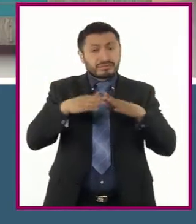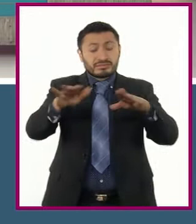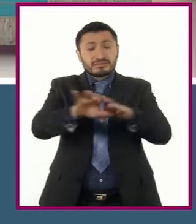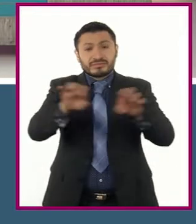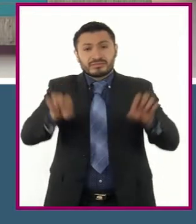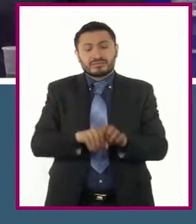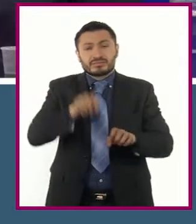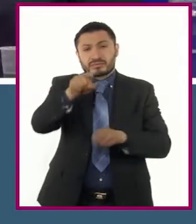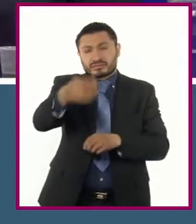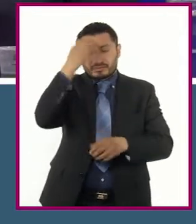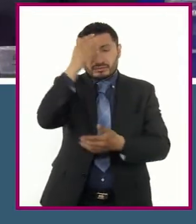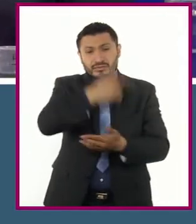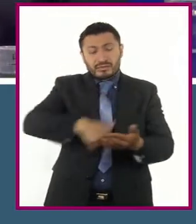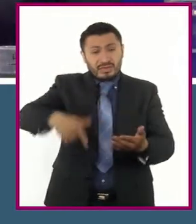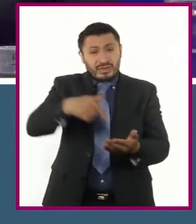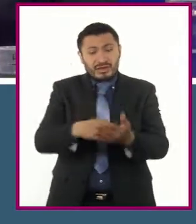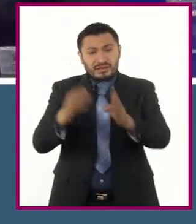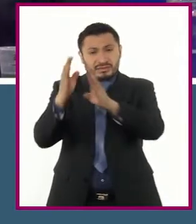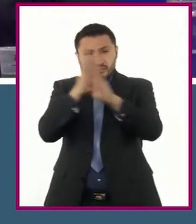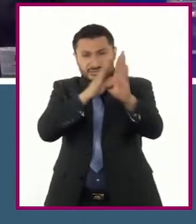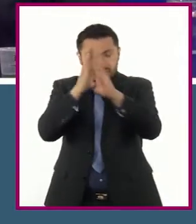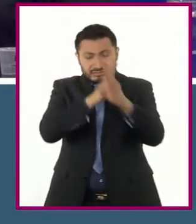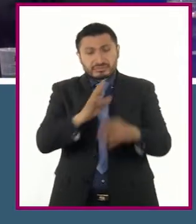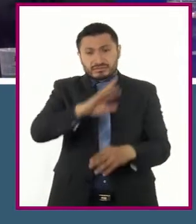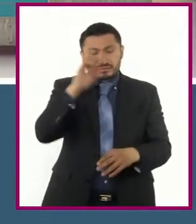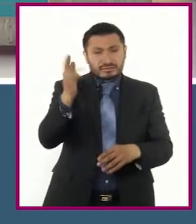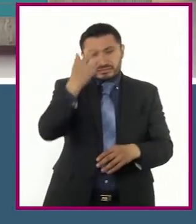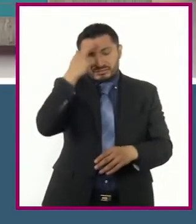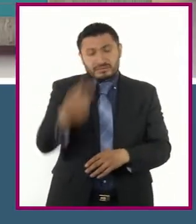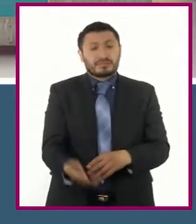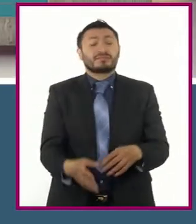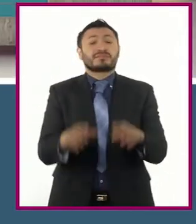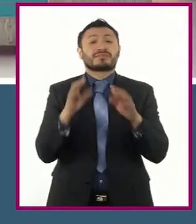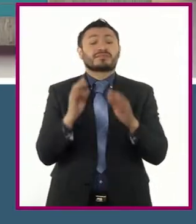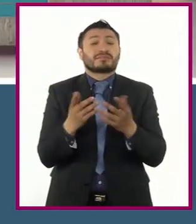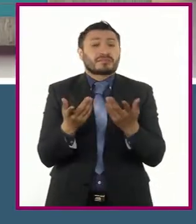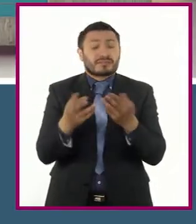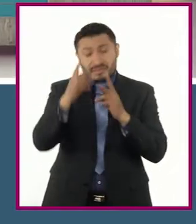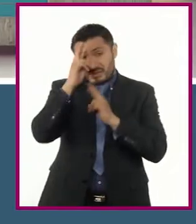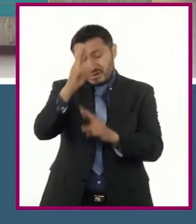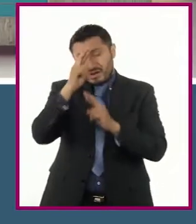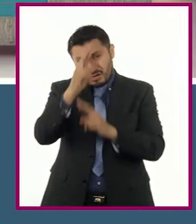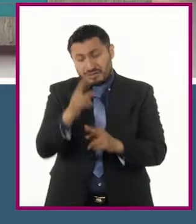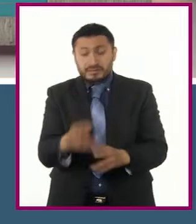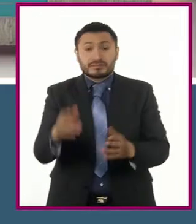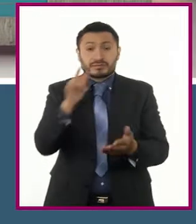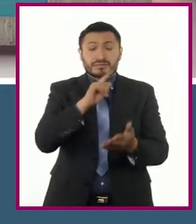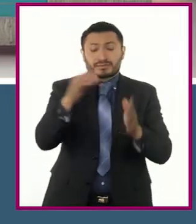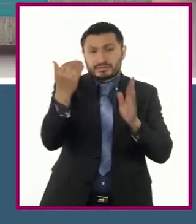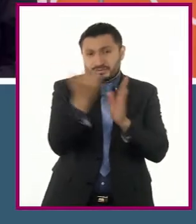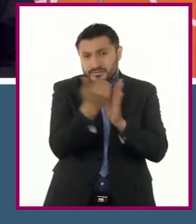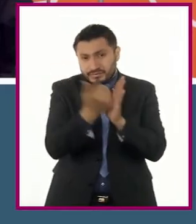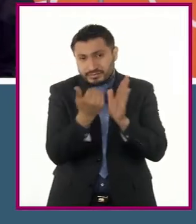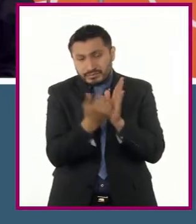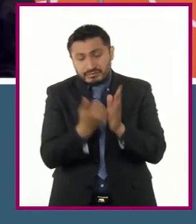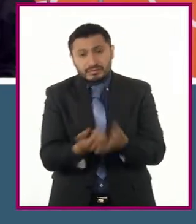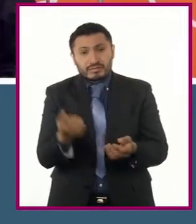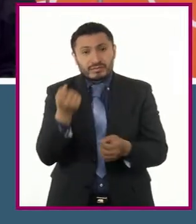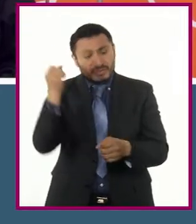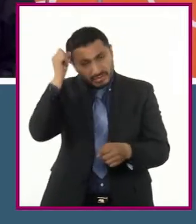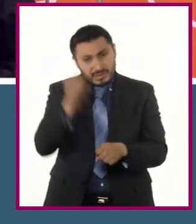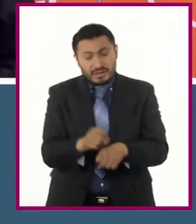conocen la ubicación secreta. Recuerden mantener las medidas sanitarias para prevenir contagios.